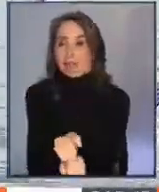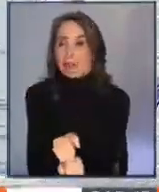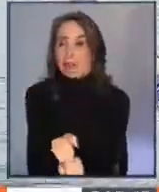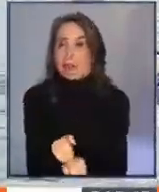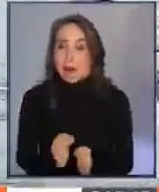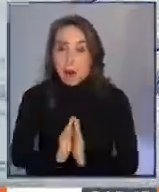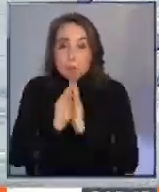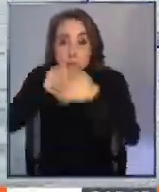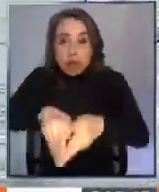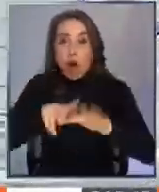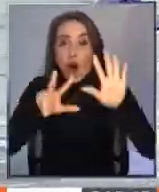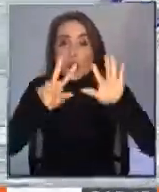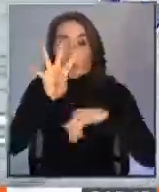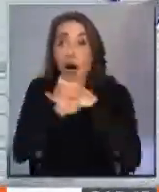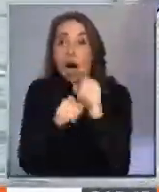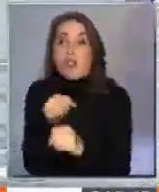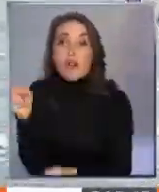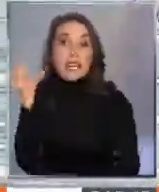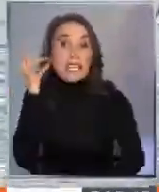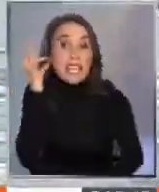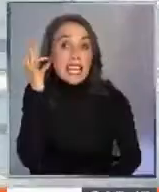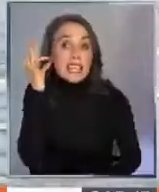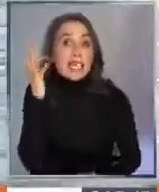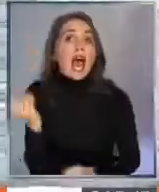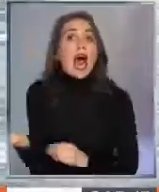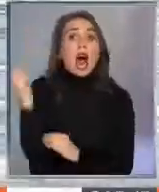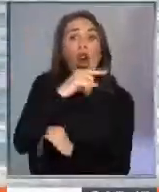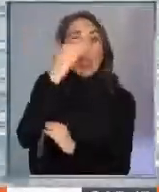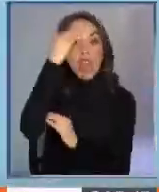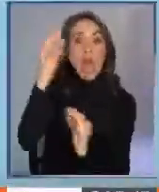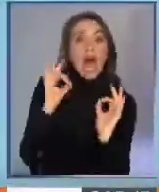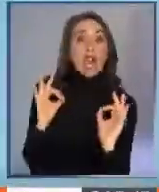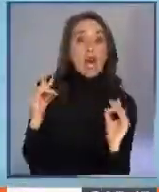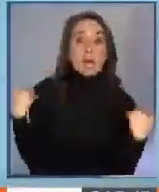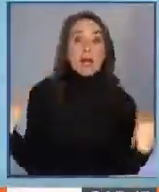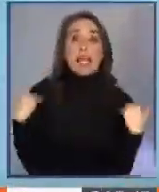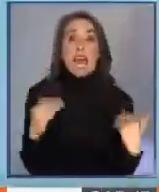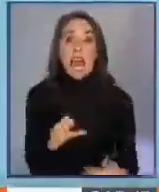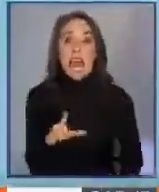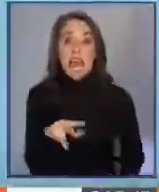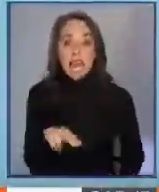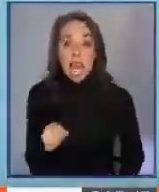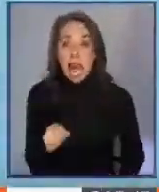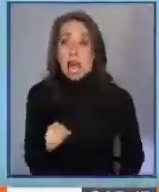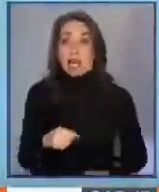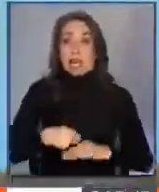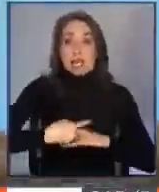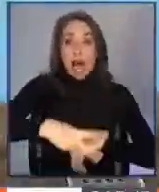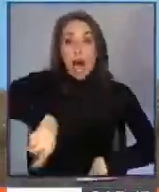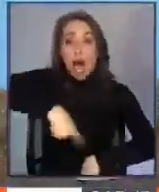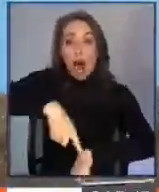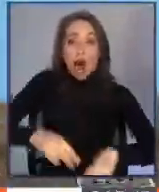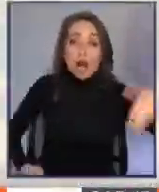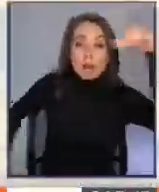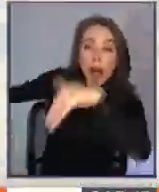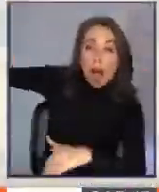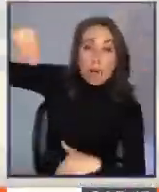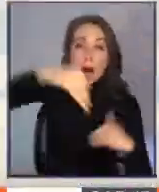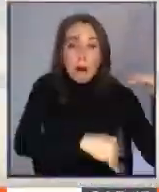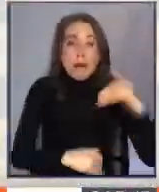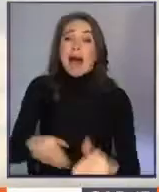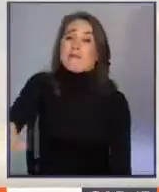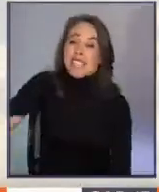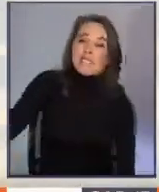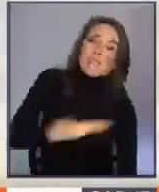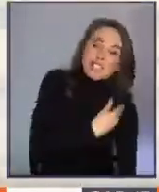Con 84 años, así, entrena un día normal Eliana Witch. Pasa horas en el agua y no hay cómo convencerla de salir. Disfruta